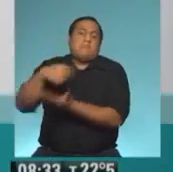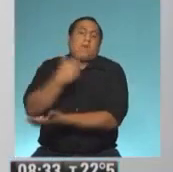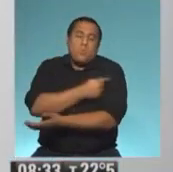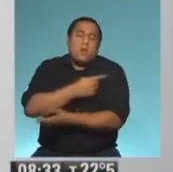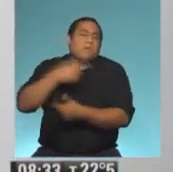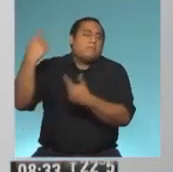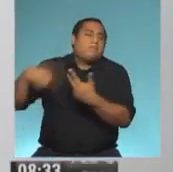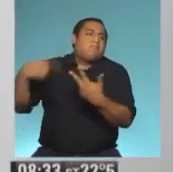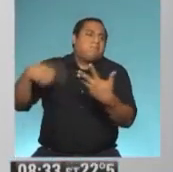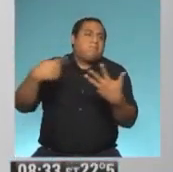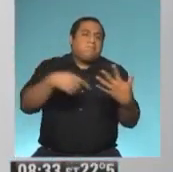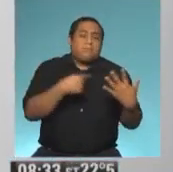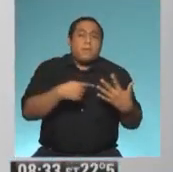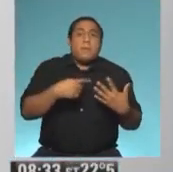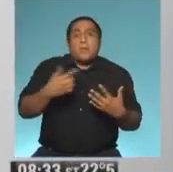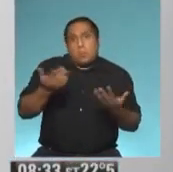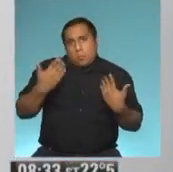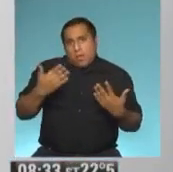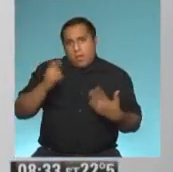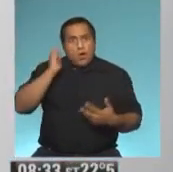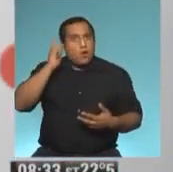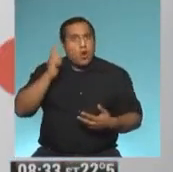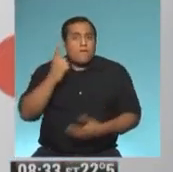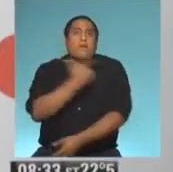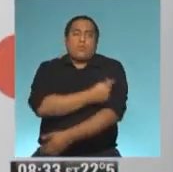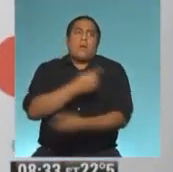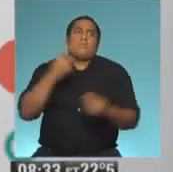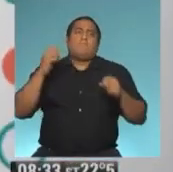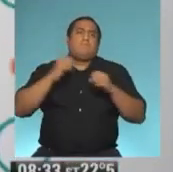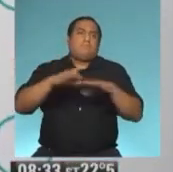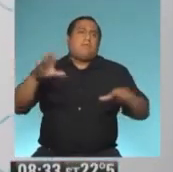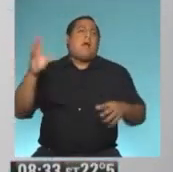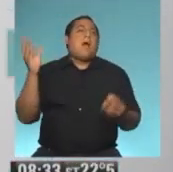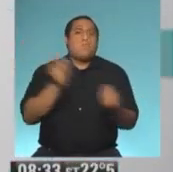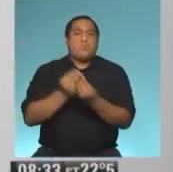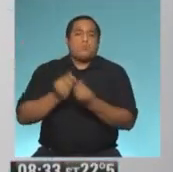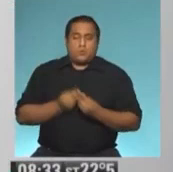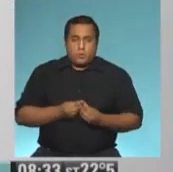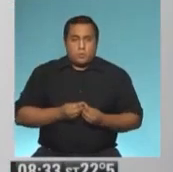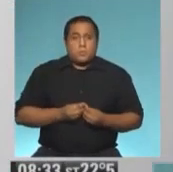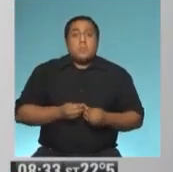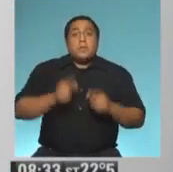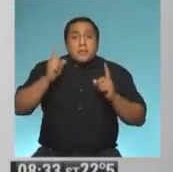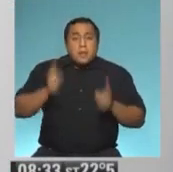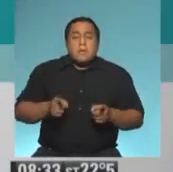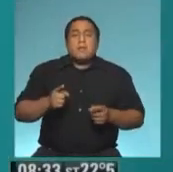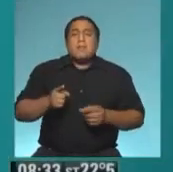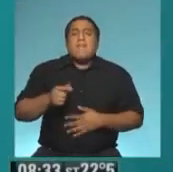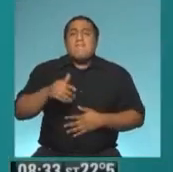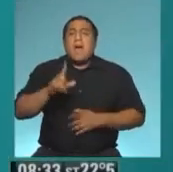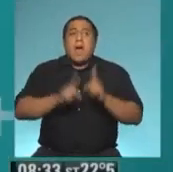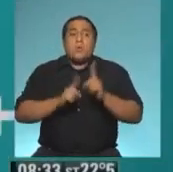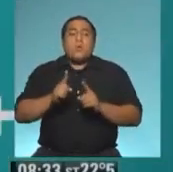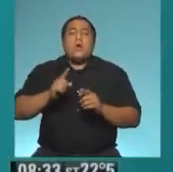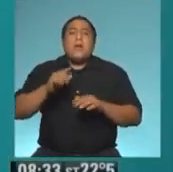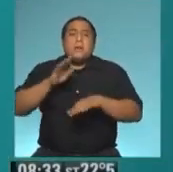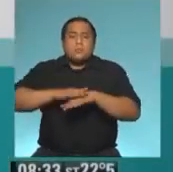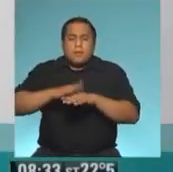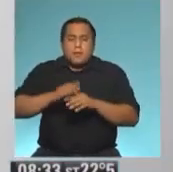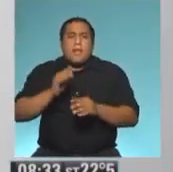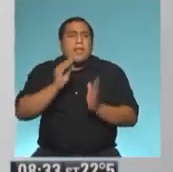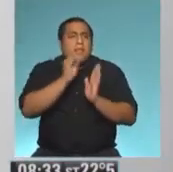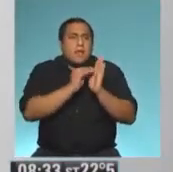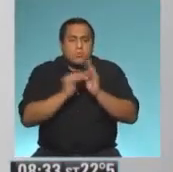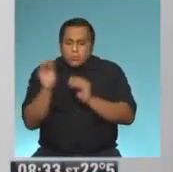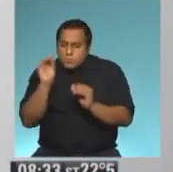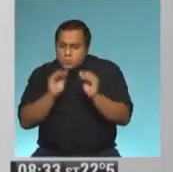caso va a permitir una vacunación masiva. Y va a tener que estar también quien cargue los datos, quizás